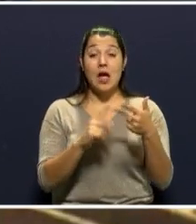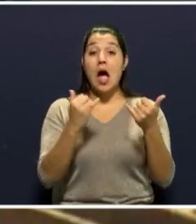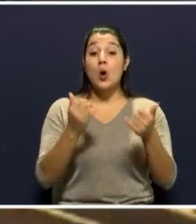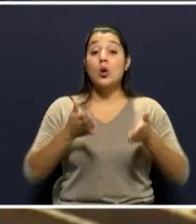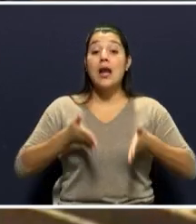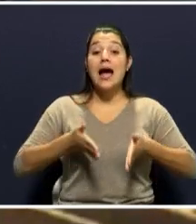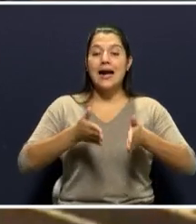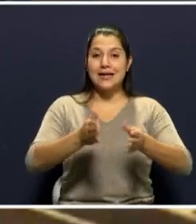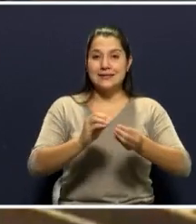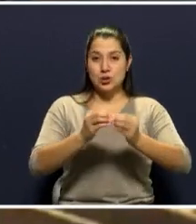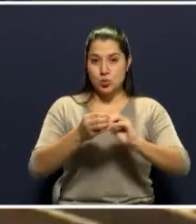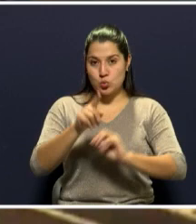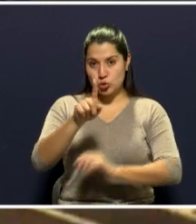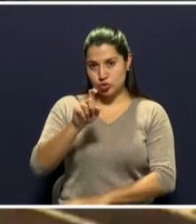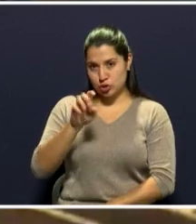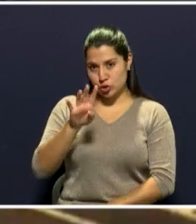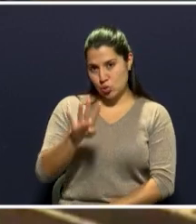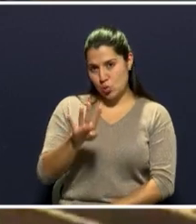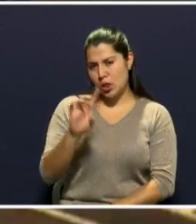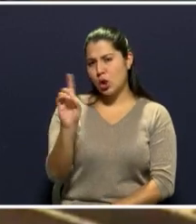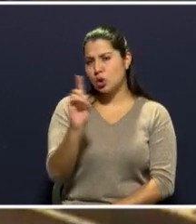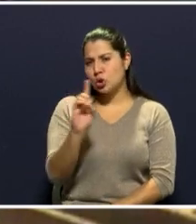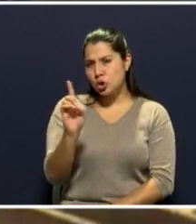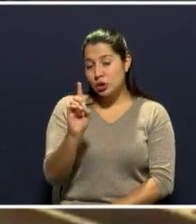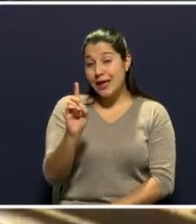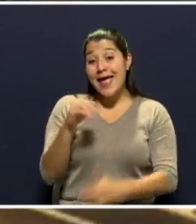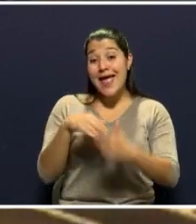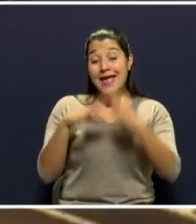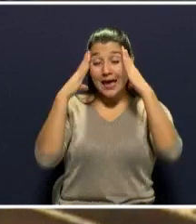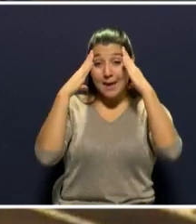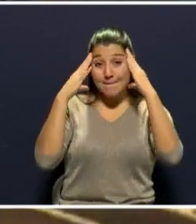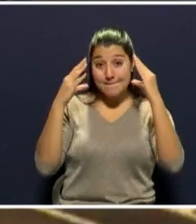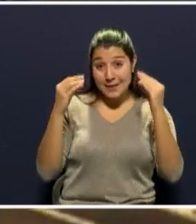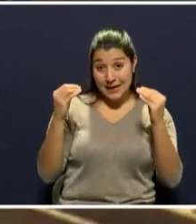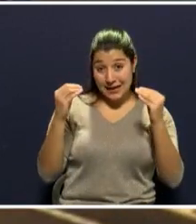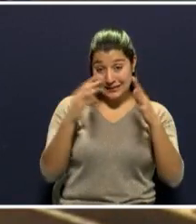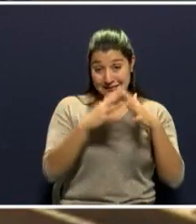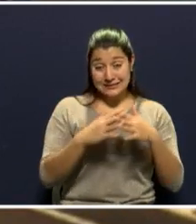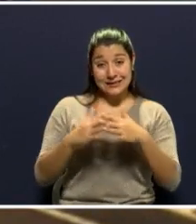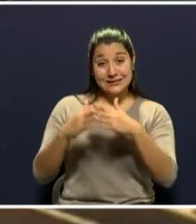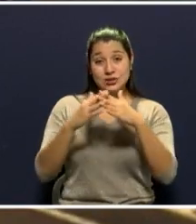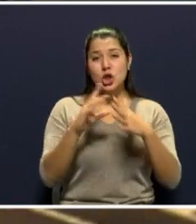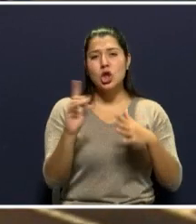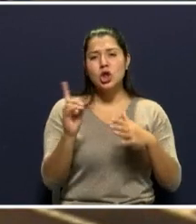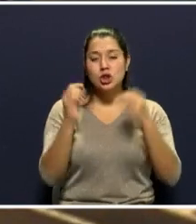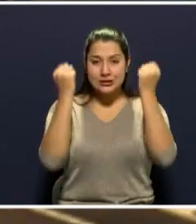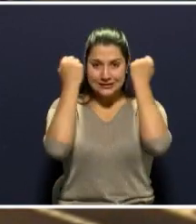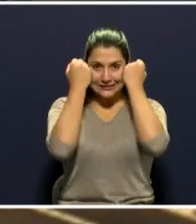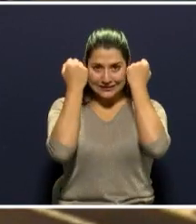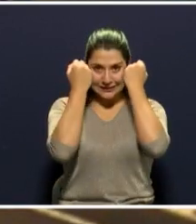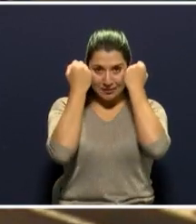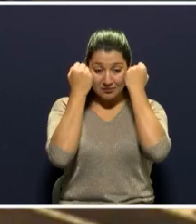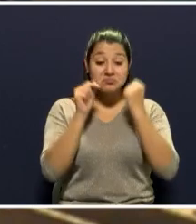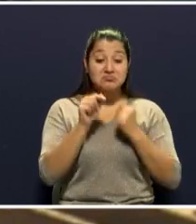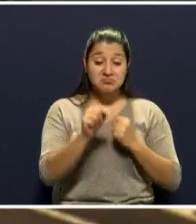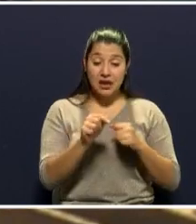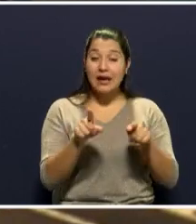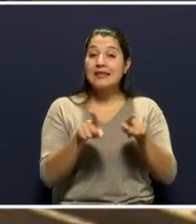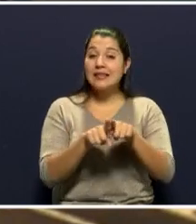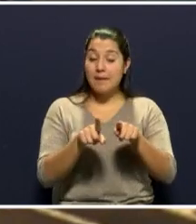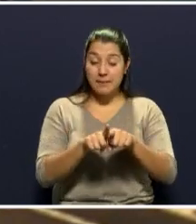la ruta 104 en el sector de la Embajada Americana en Pavas, donde también la calle se